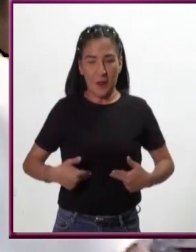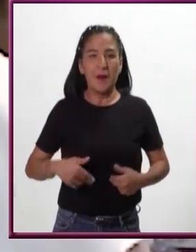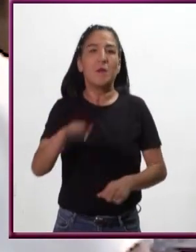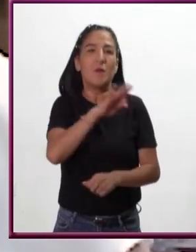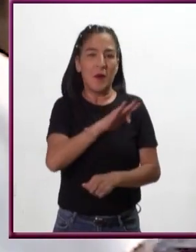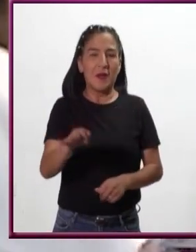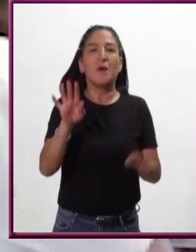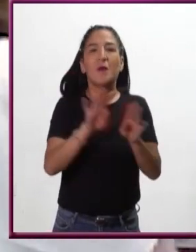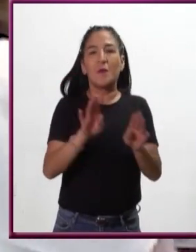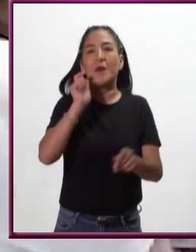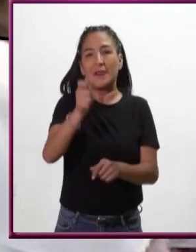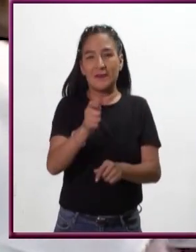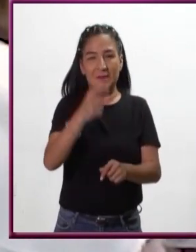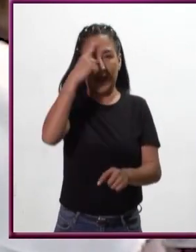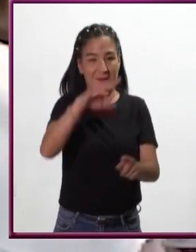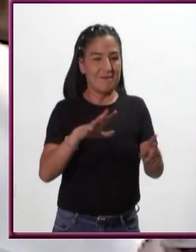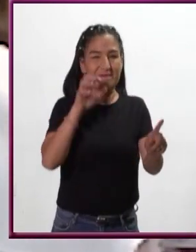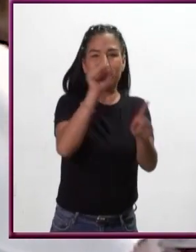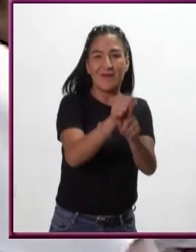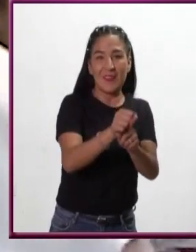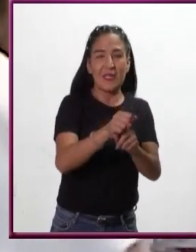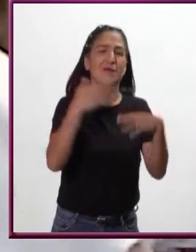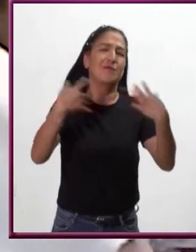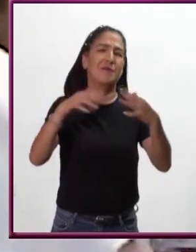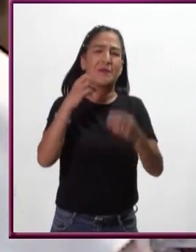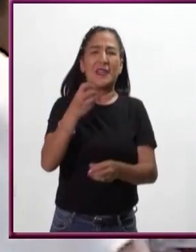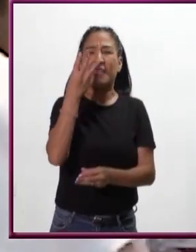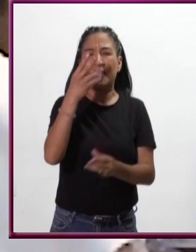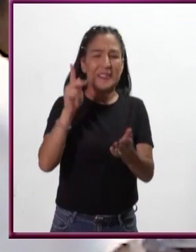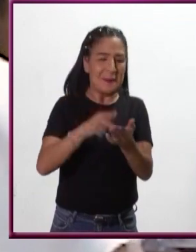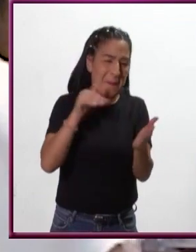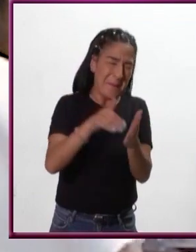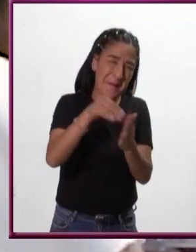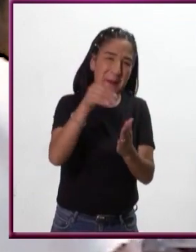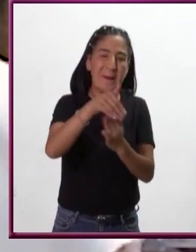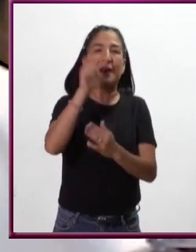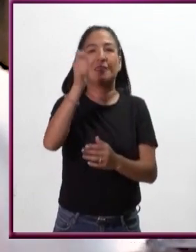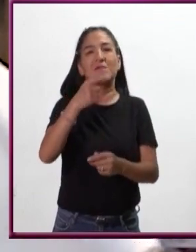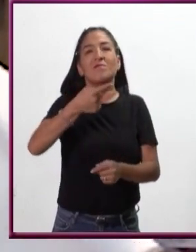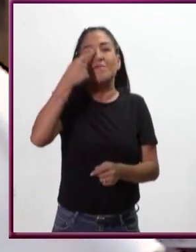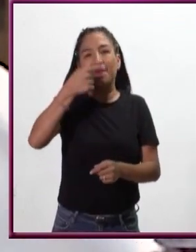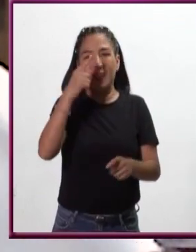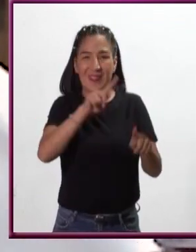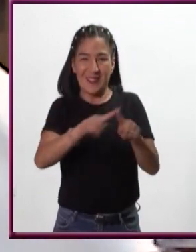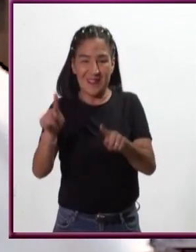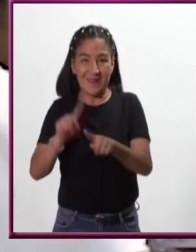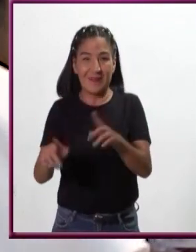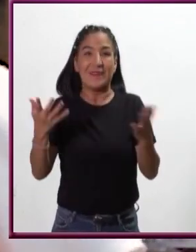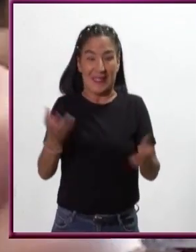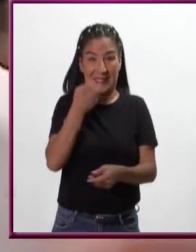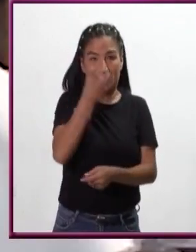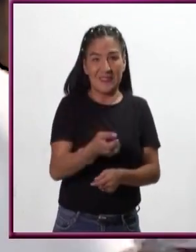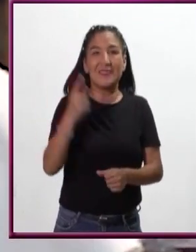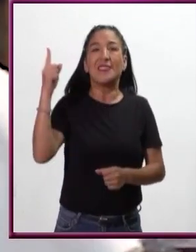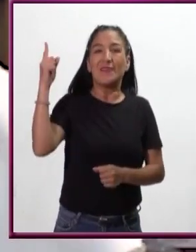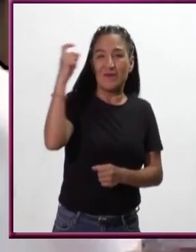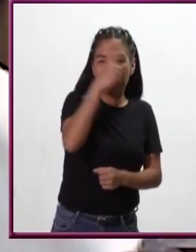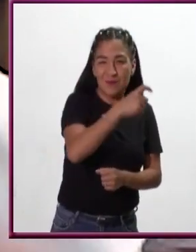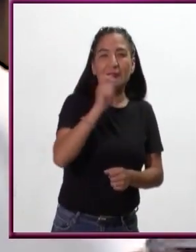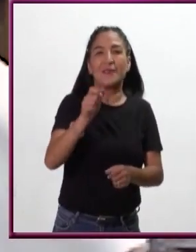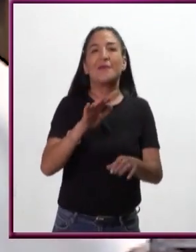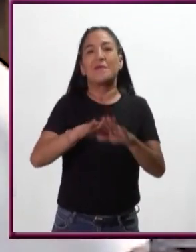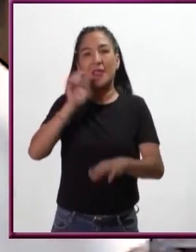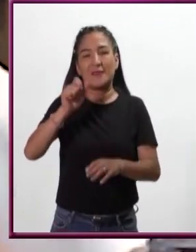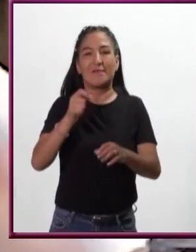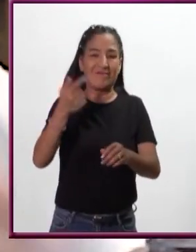podemos o somos capaces de percibir 1 trillón de olores diferentes, ¿no? Y esta complejidad